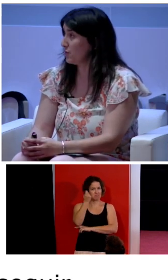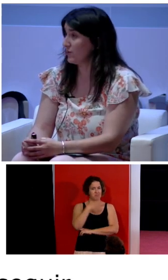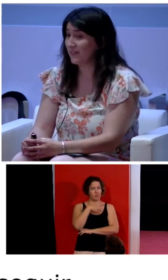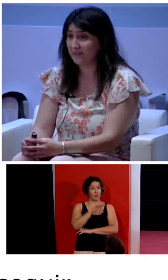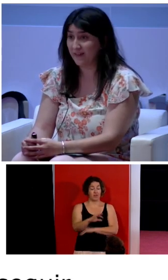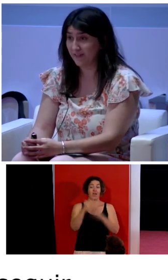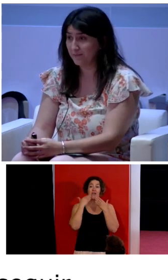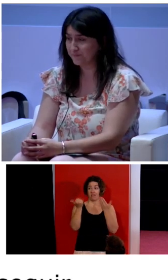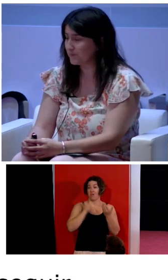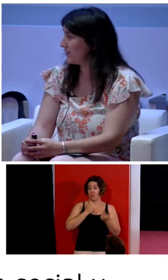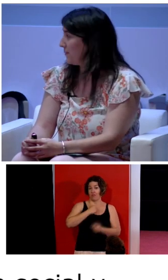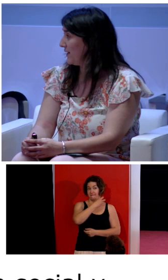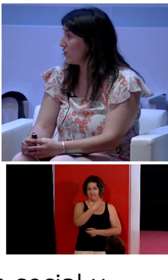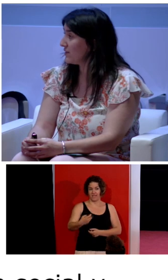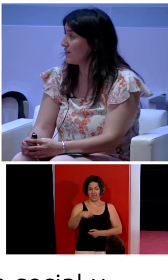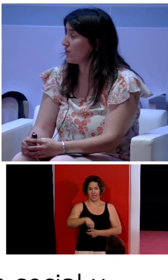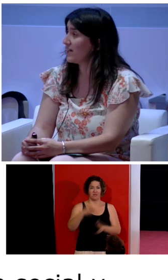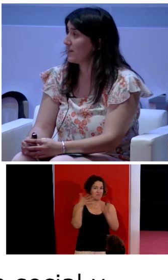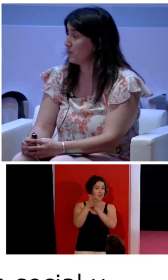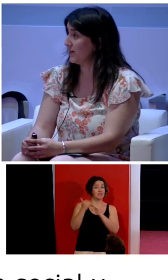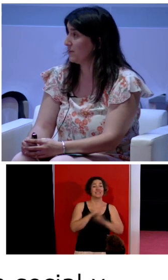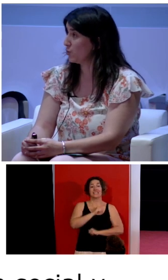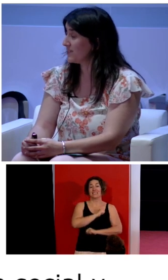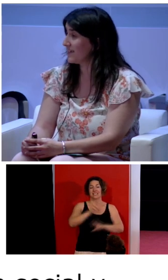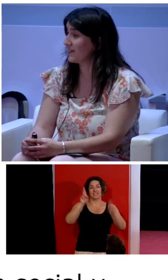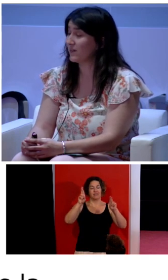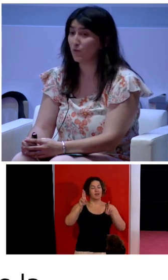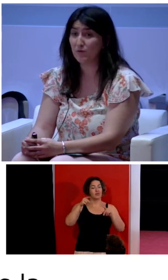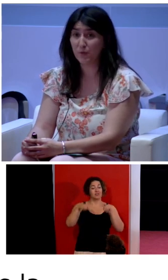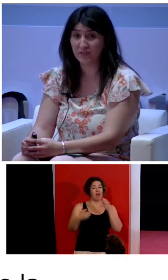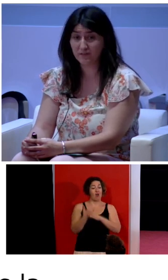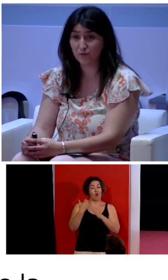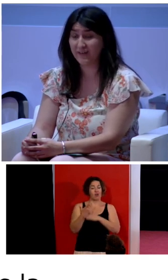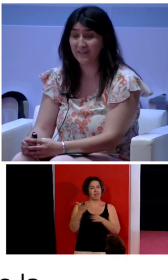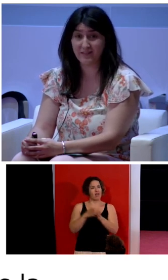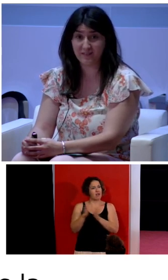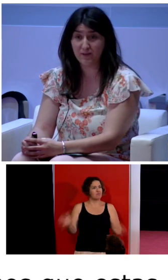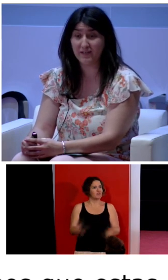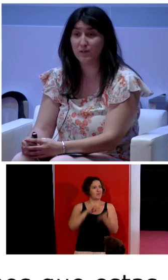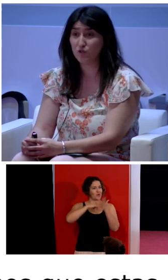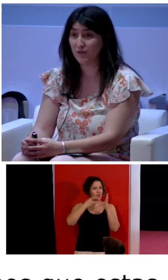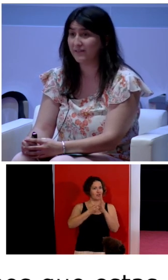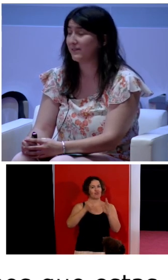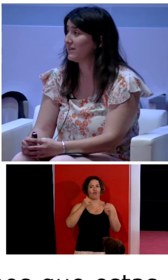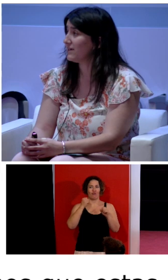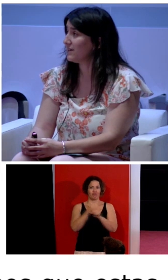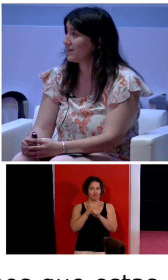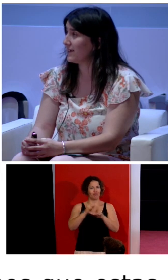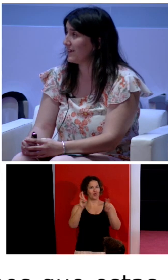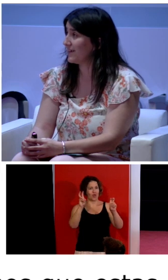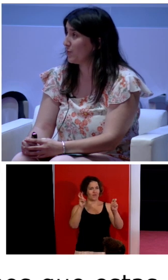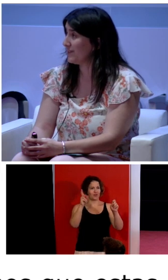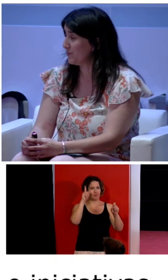la oportunidad de estar aquí y esperamos que estas jornadas pues impulsen nuevos proyectos e iniciativas ilusionantes